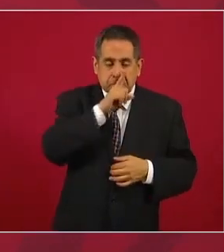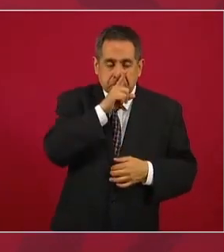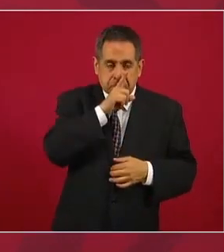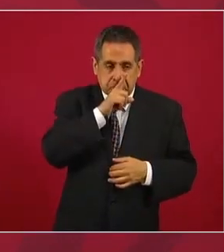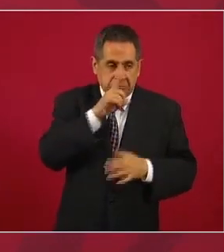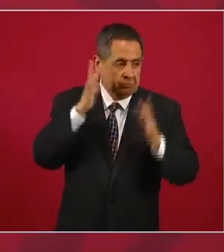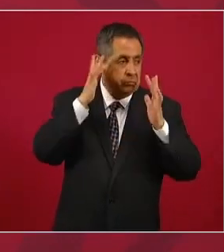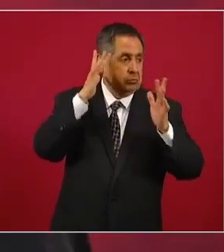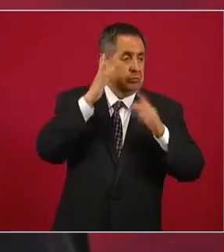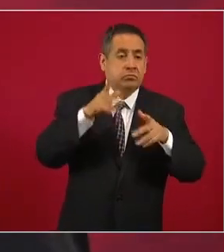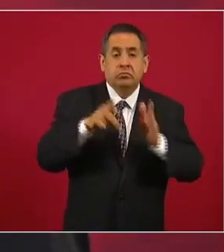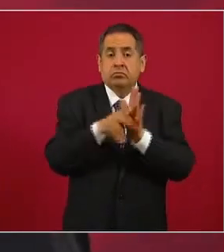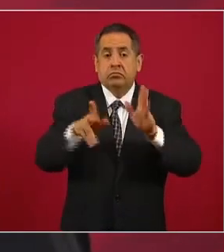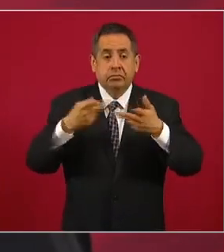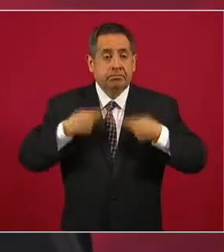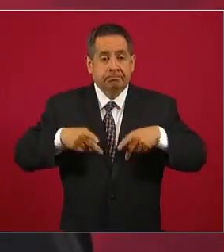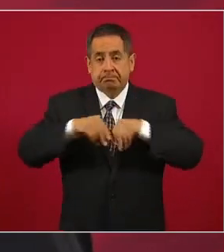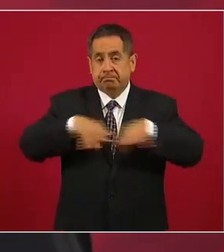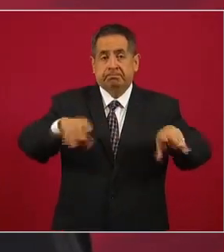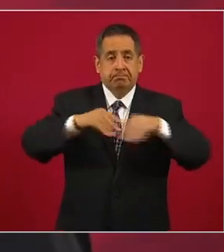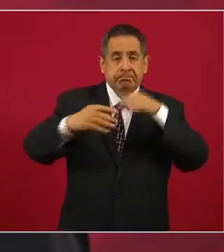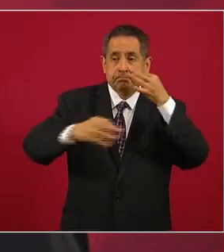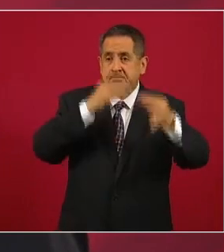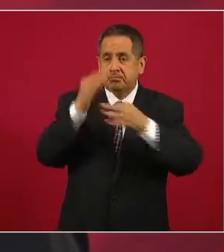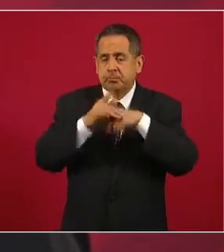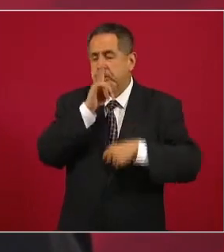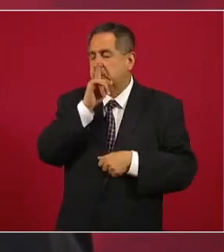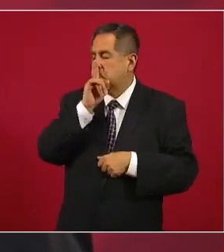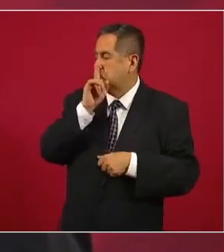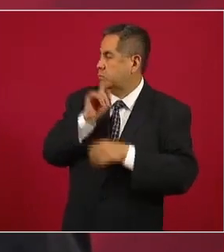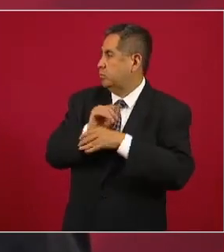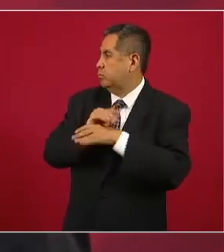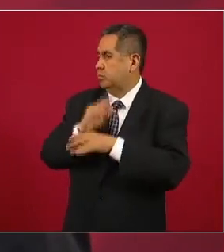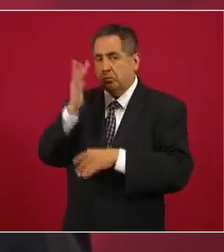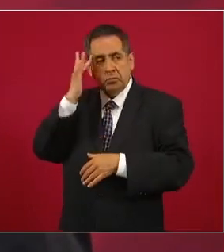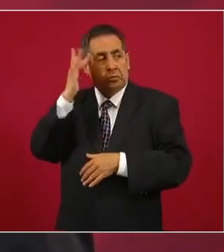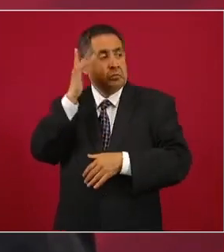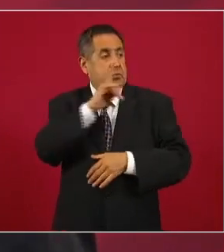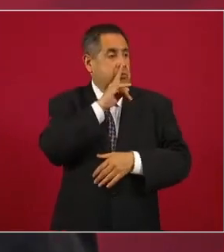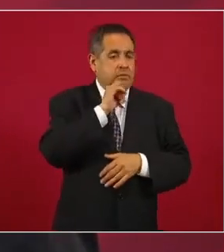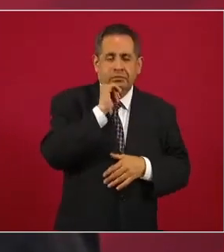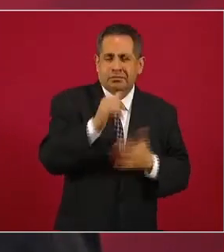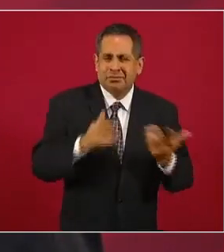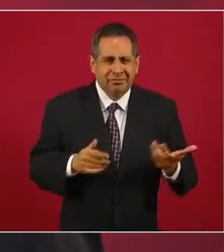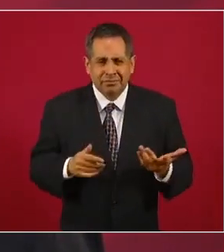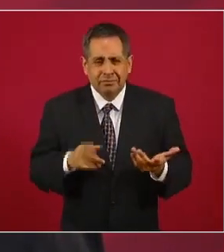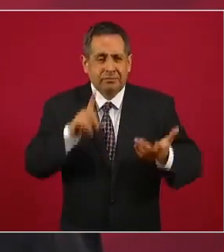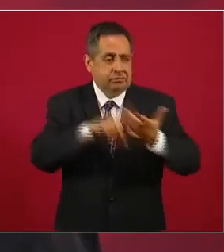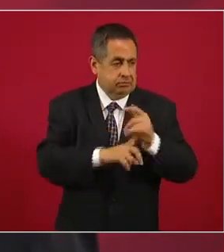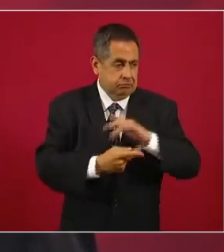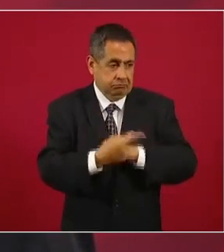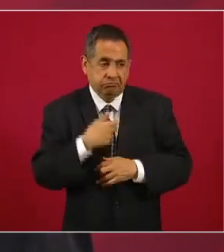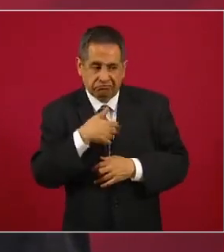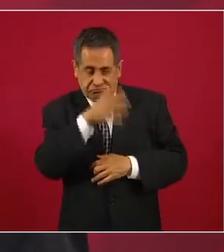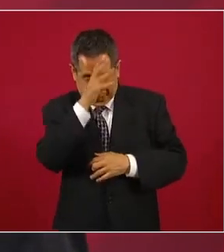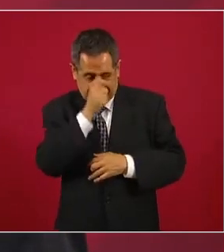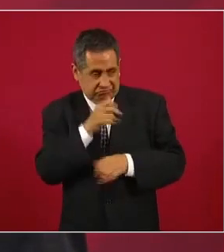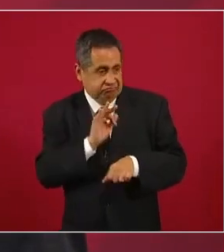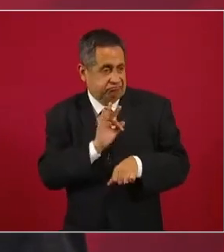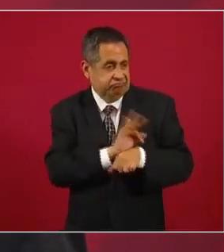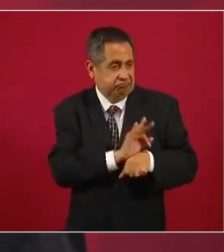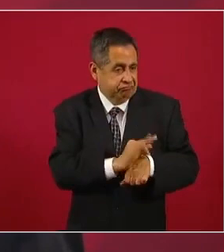los medios de información nacionales y extranjeros, con acuerdos tácitos de